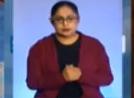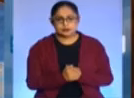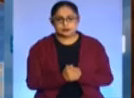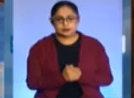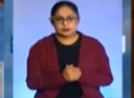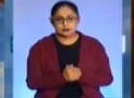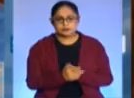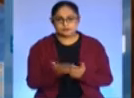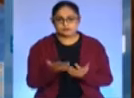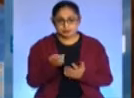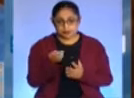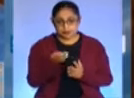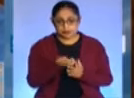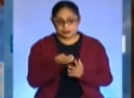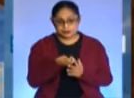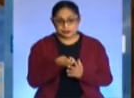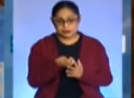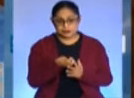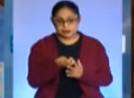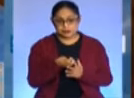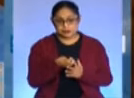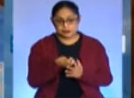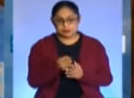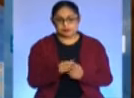de las cuales,